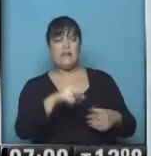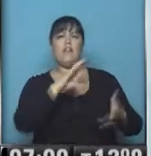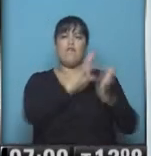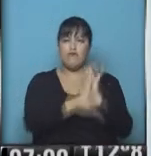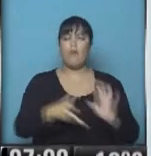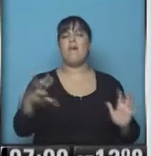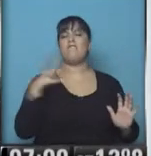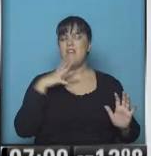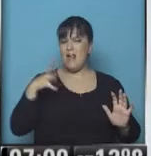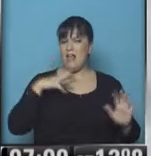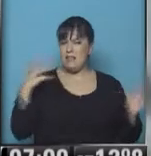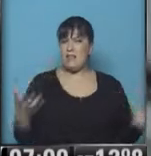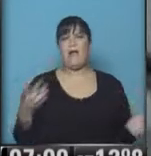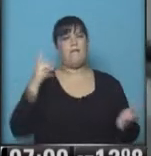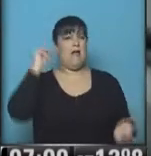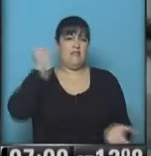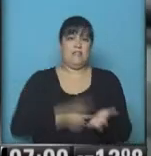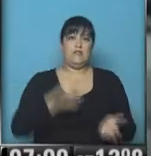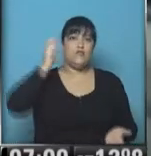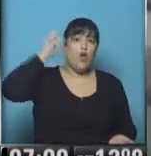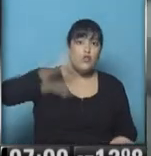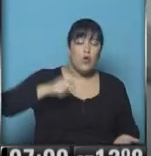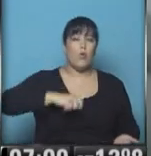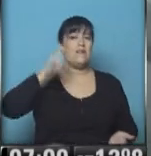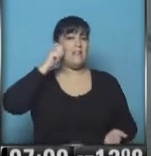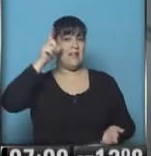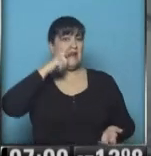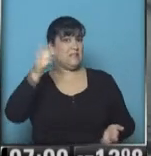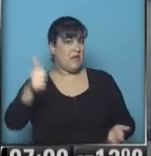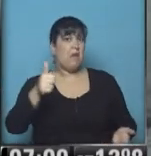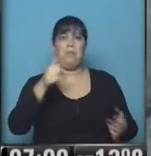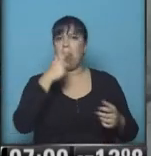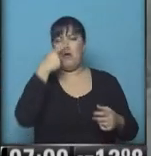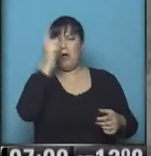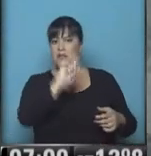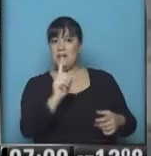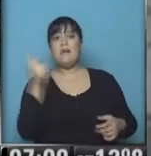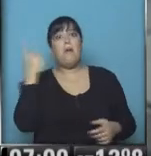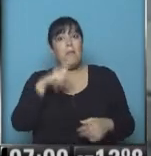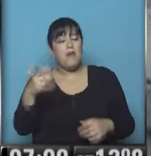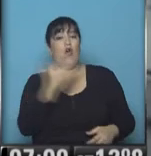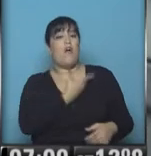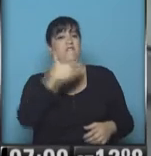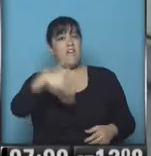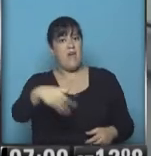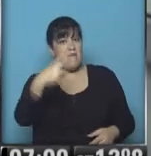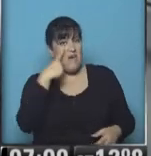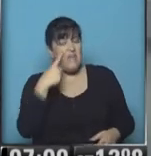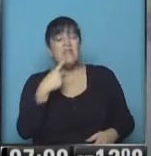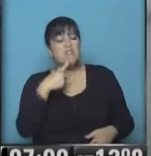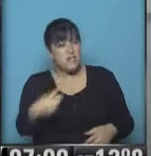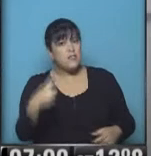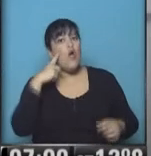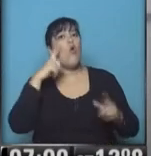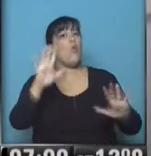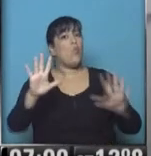no estaba en la agenda, ni la decisión del juez Griesa. Ahora, sacó un comunicado ayer diciendo cuidado con este tipo de medidas porque puede